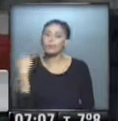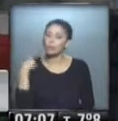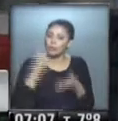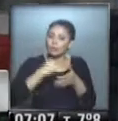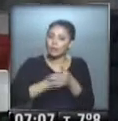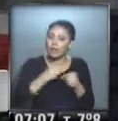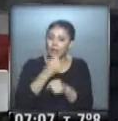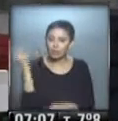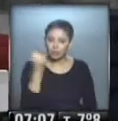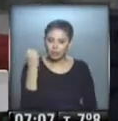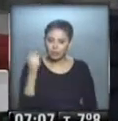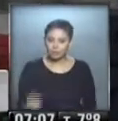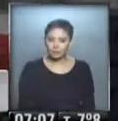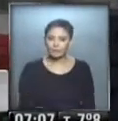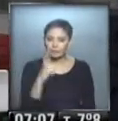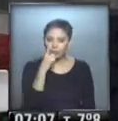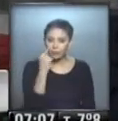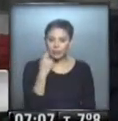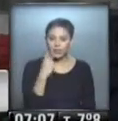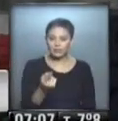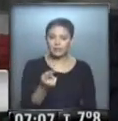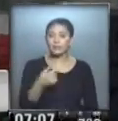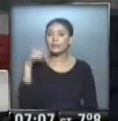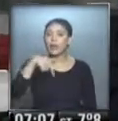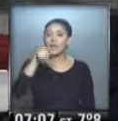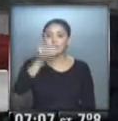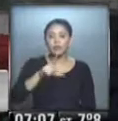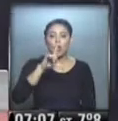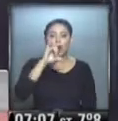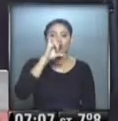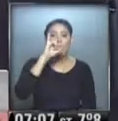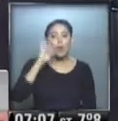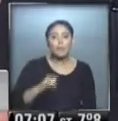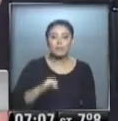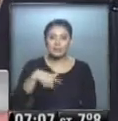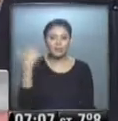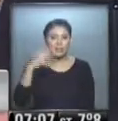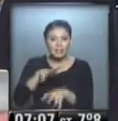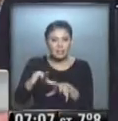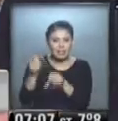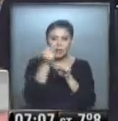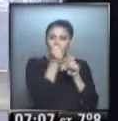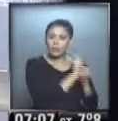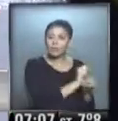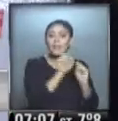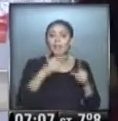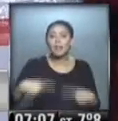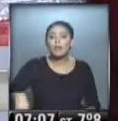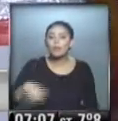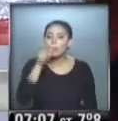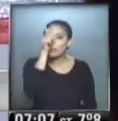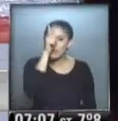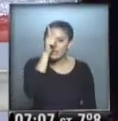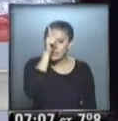estar. Es indudable que detrás del secuestro de Jorge Julio López estaban elementos de la